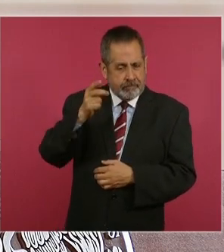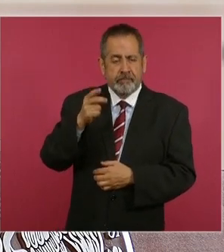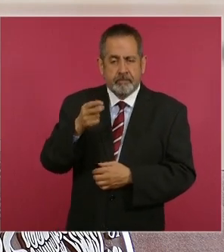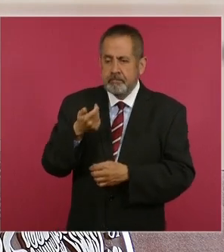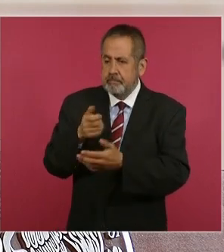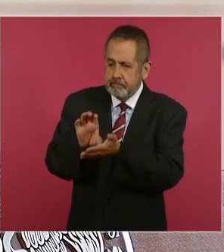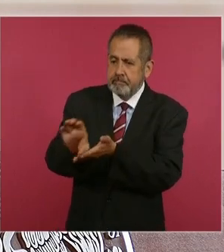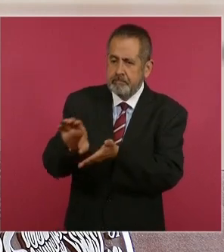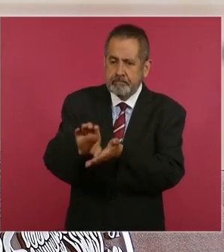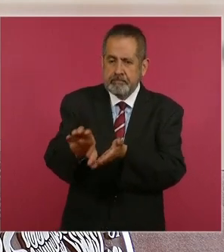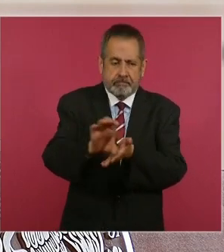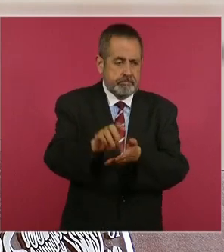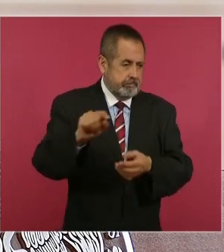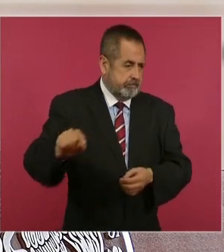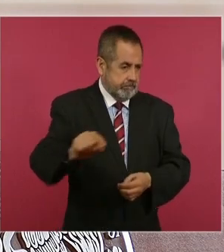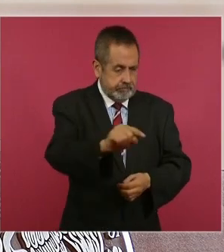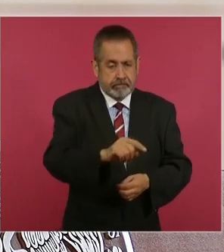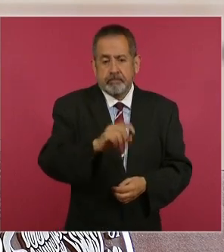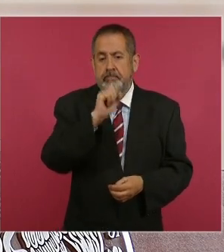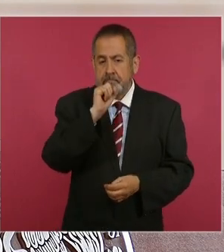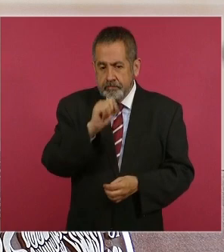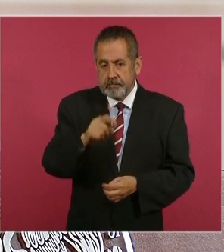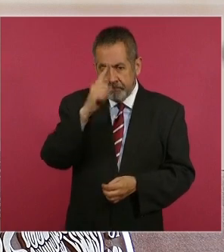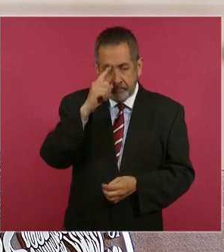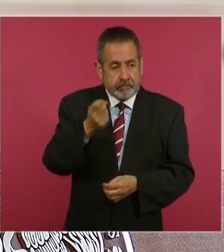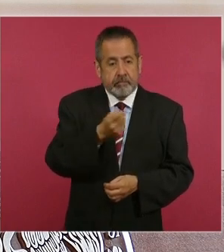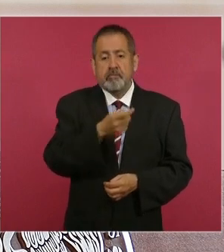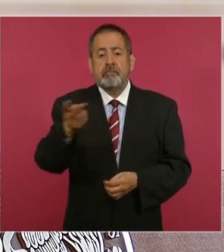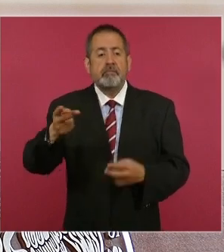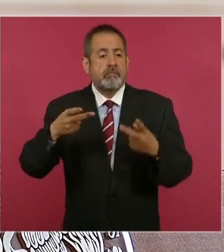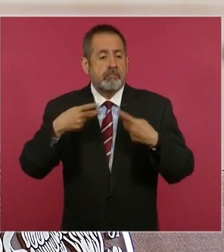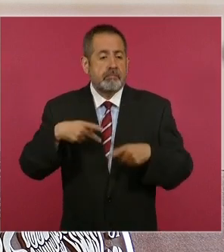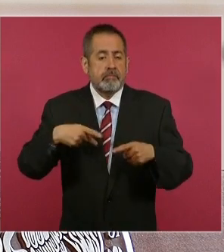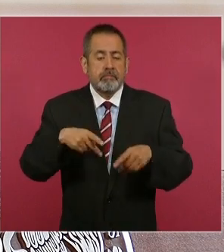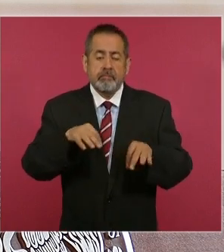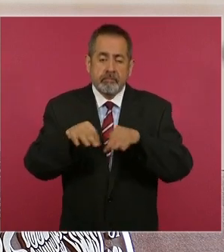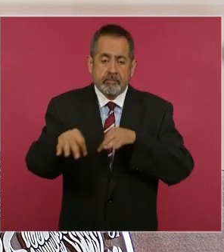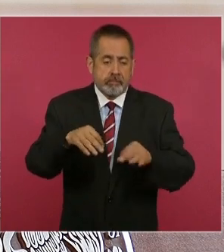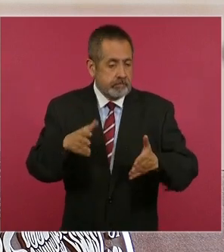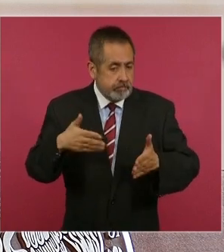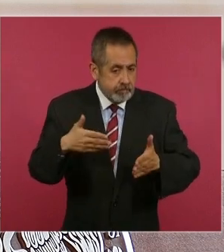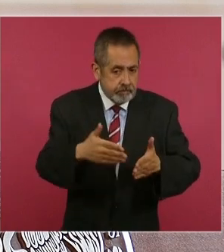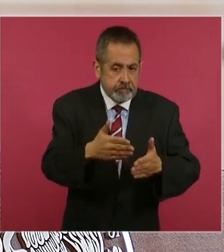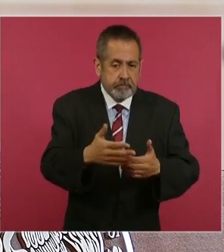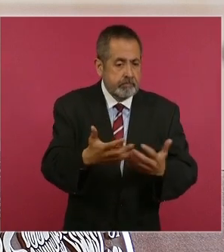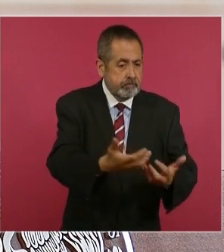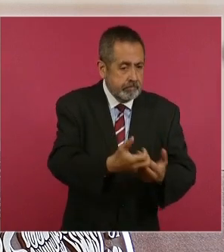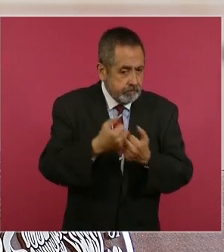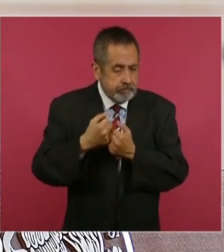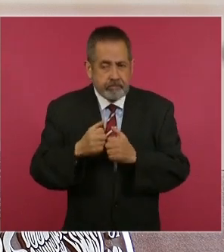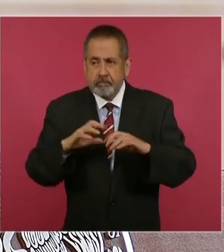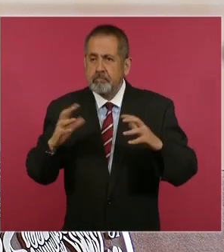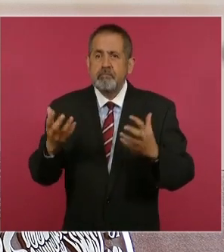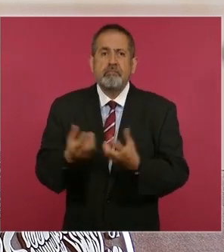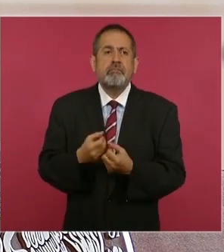el apoyo extraordinario para productores y Pescadores que son entre todos